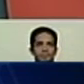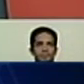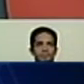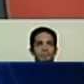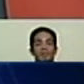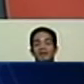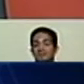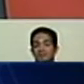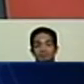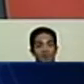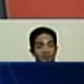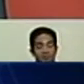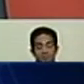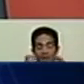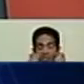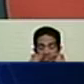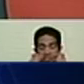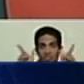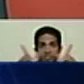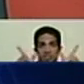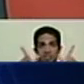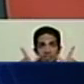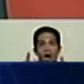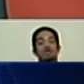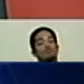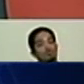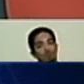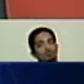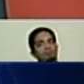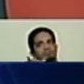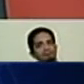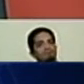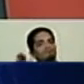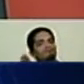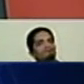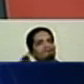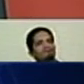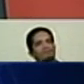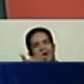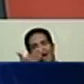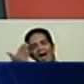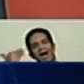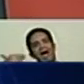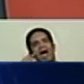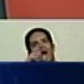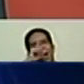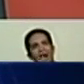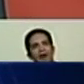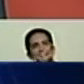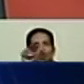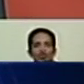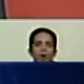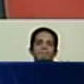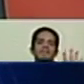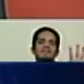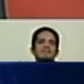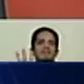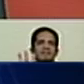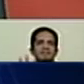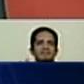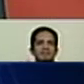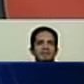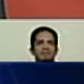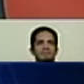Situación inaudita. Lo habíamos denunciado desde el año 2015, cuando sorpresivamente el